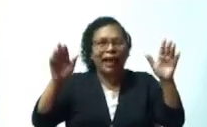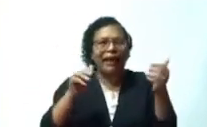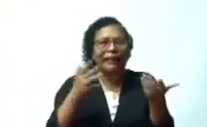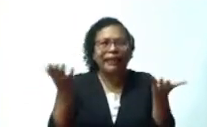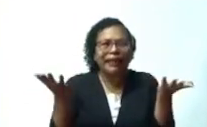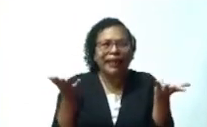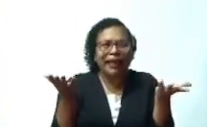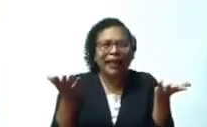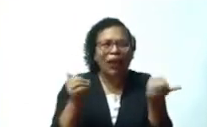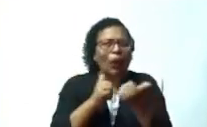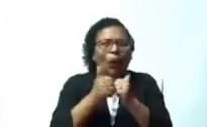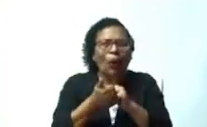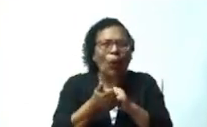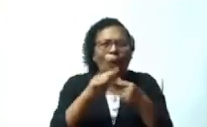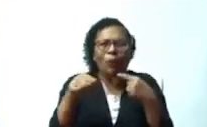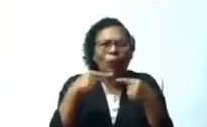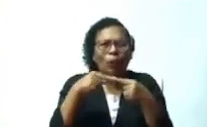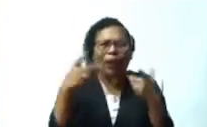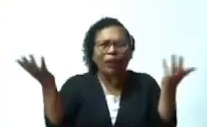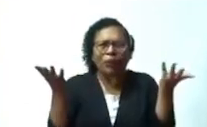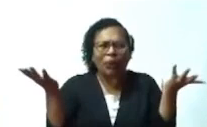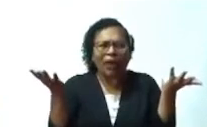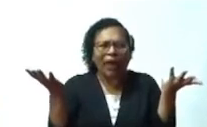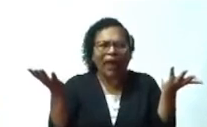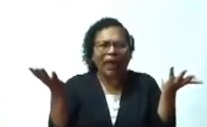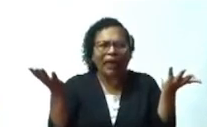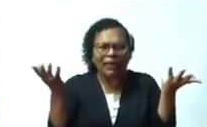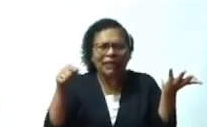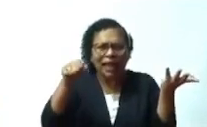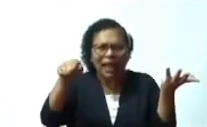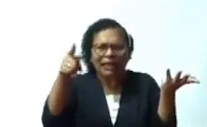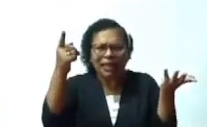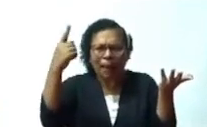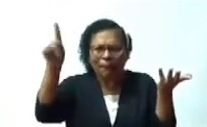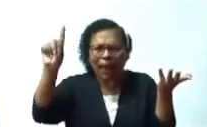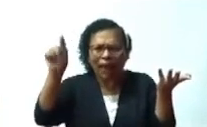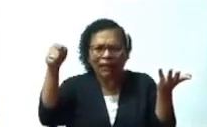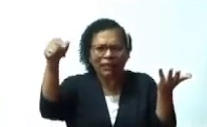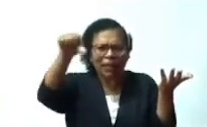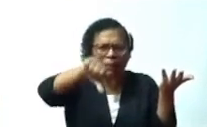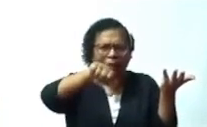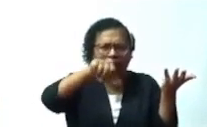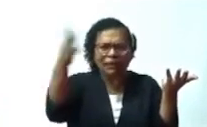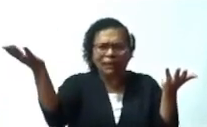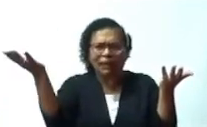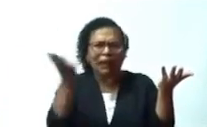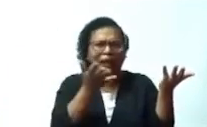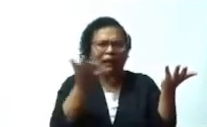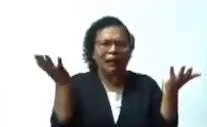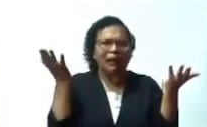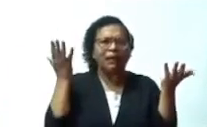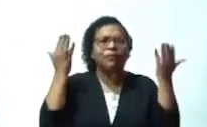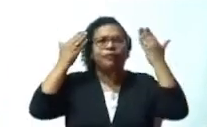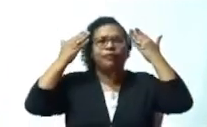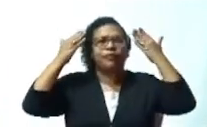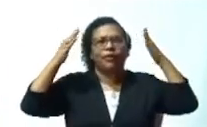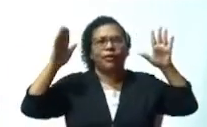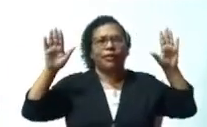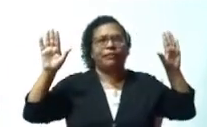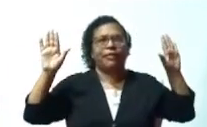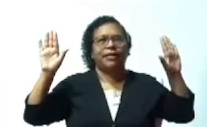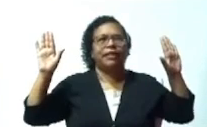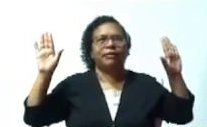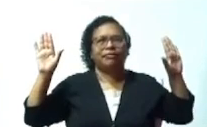nación dominicana cuál era la realidad de los electos. Y parecía, todo parecía indicar que la